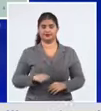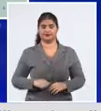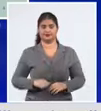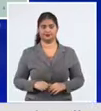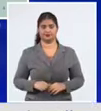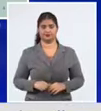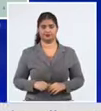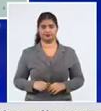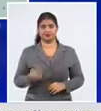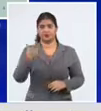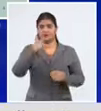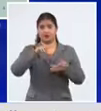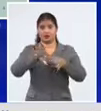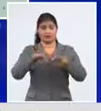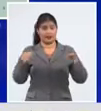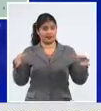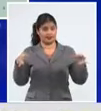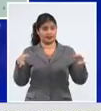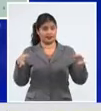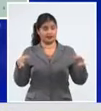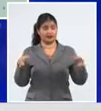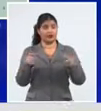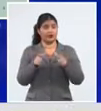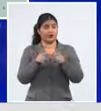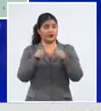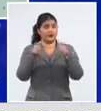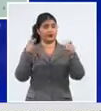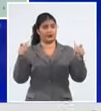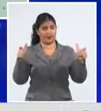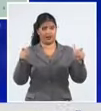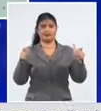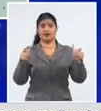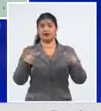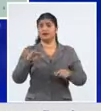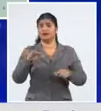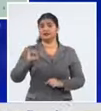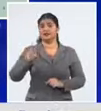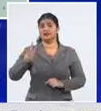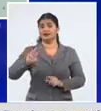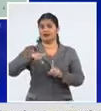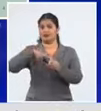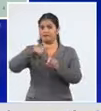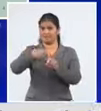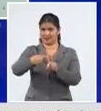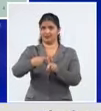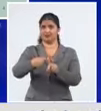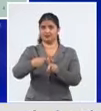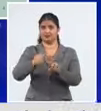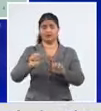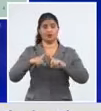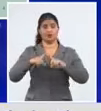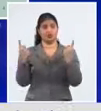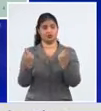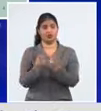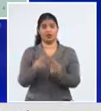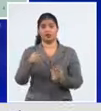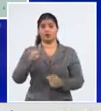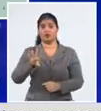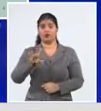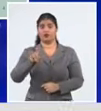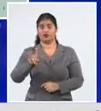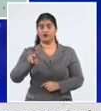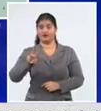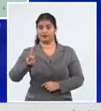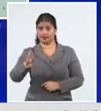Artemisa incrementa 73 más, una elevada cifra, 493 en total y disperso en